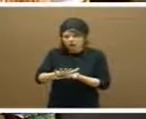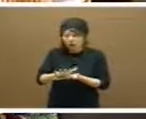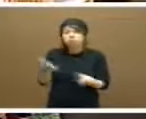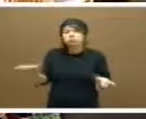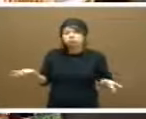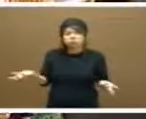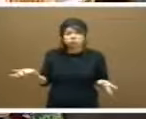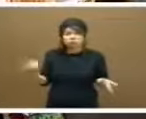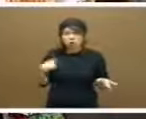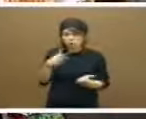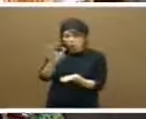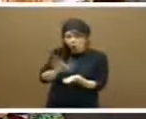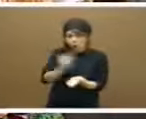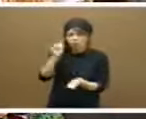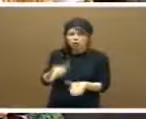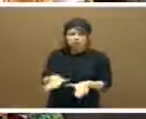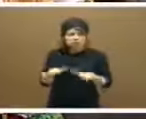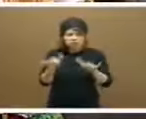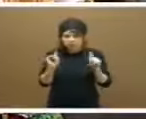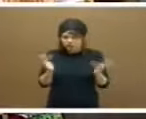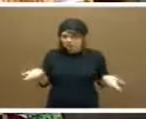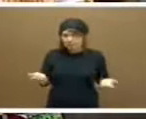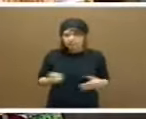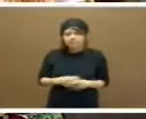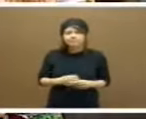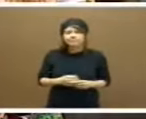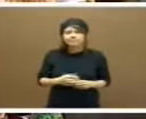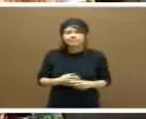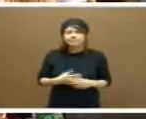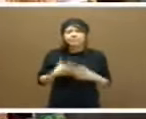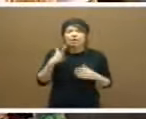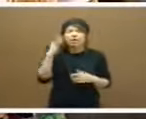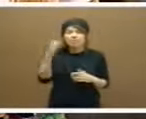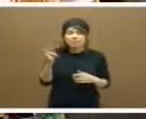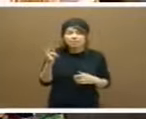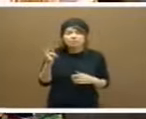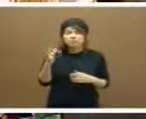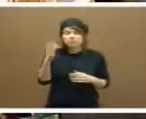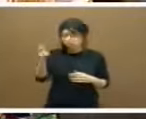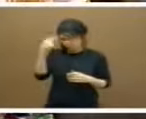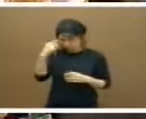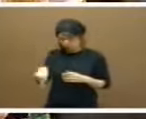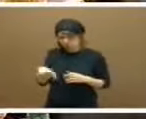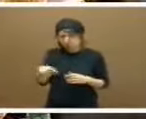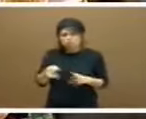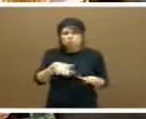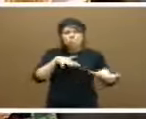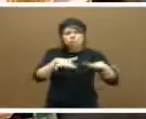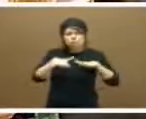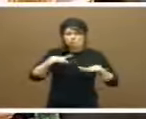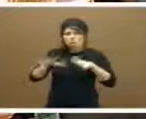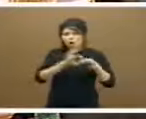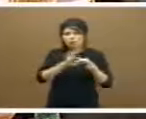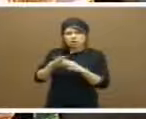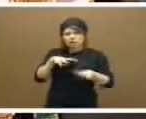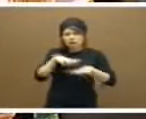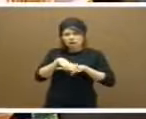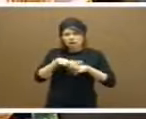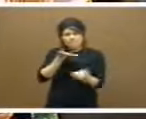ningún momento se ha cobrado a los usuarios y a sus familiares. Además, están, usted lo sabrá, se están movilizando a través de la